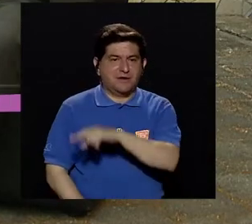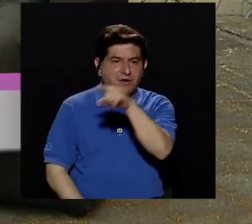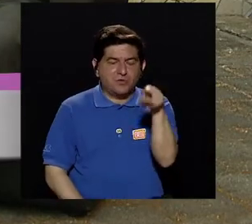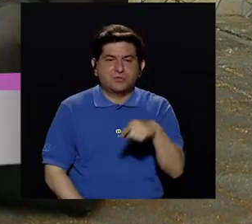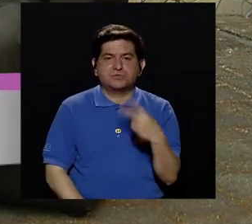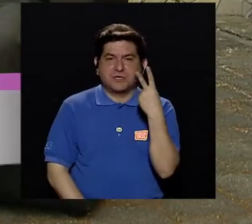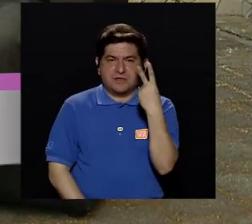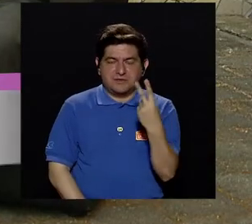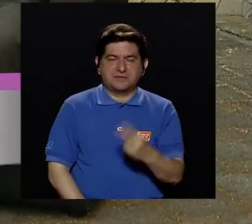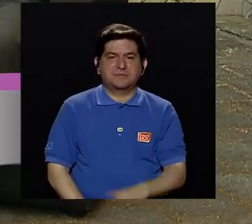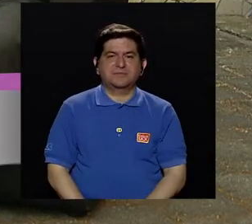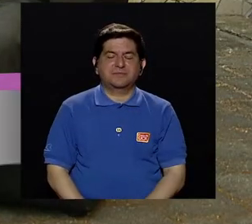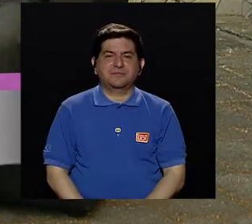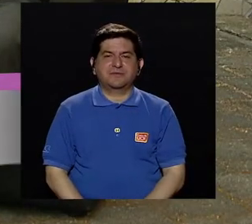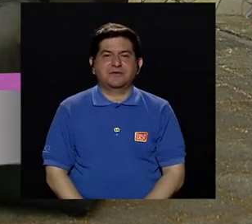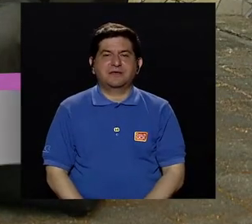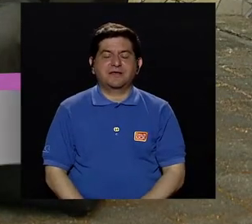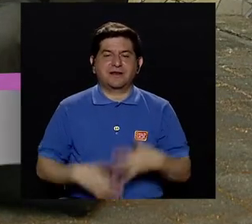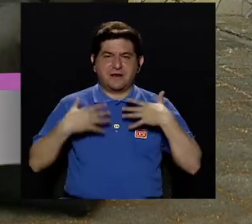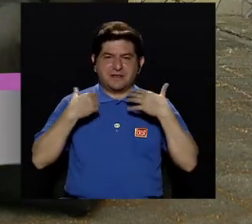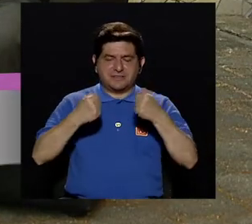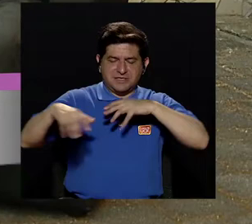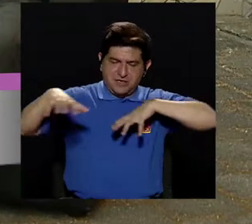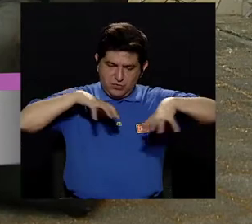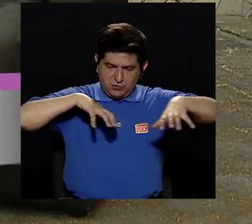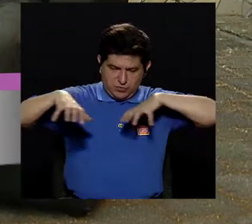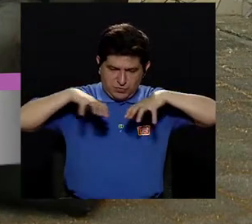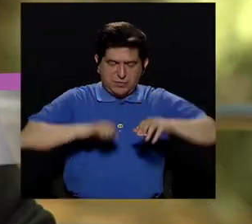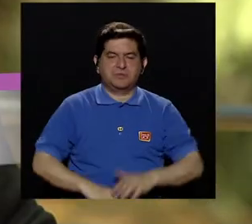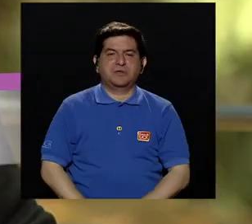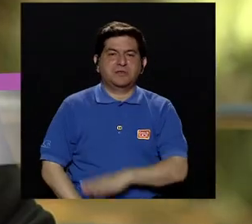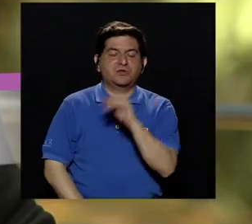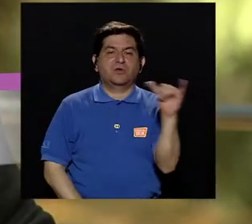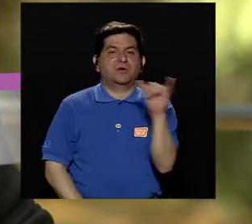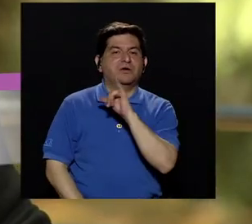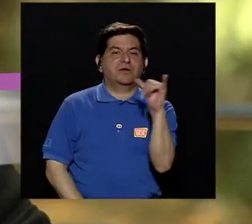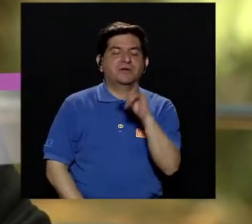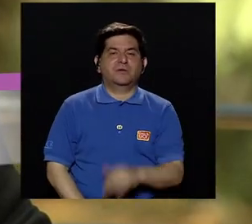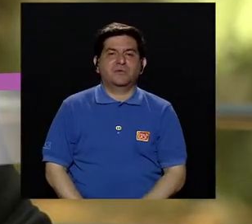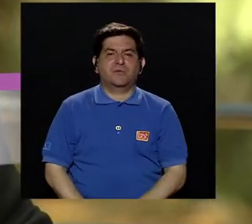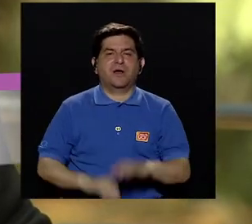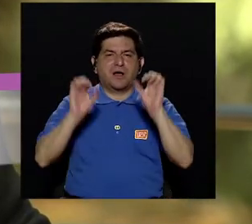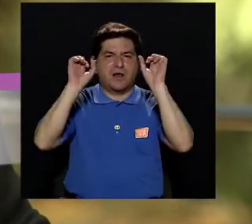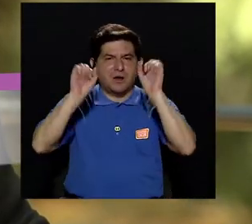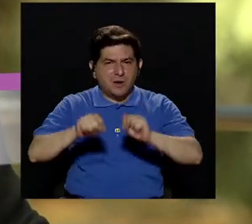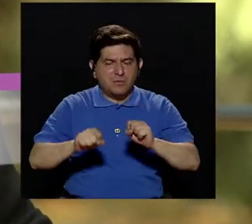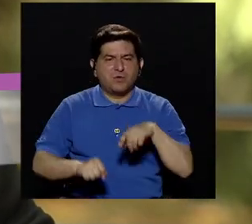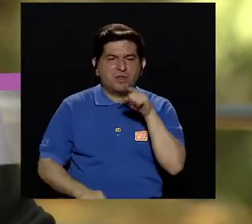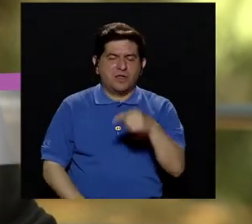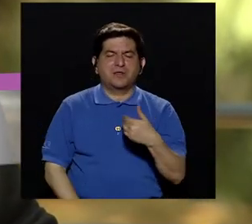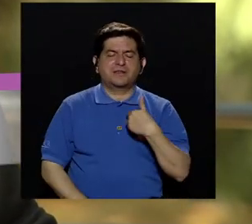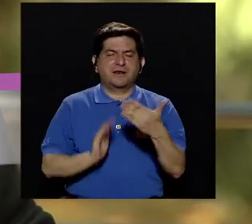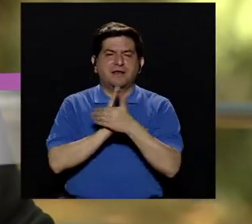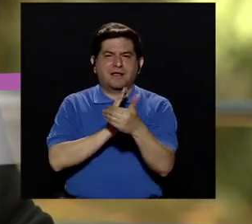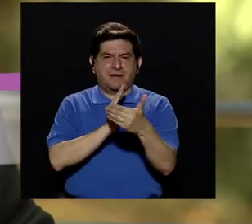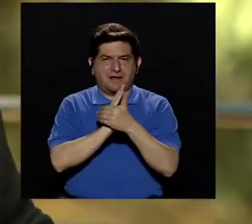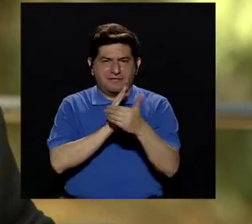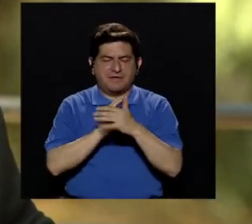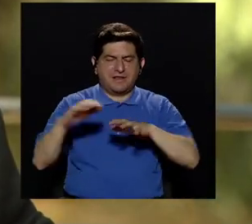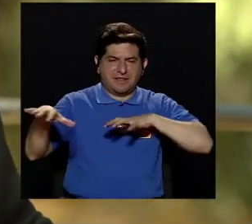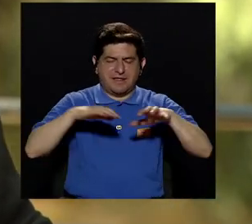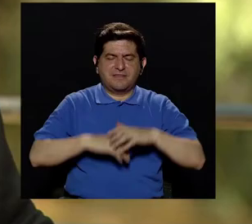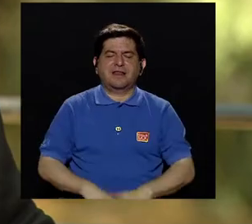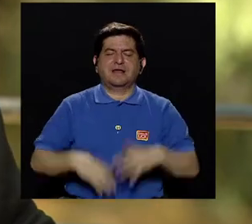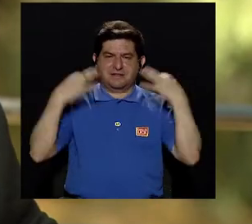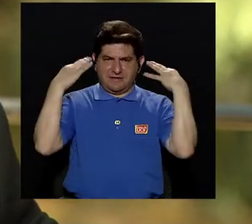puedan ver la sección de salud en movimiento y que puedan también adquirir un poco de habilidades en